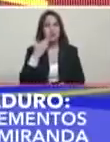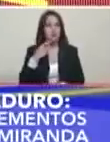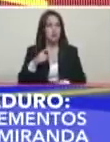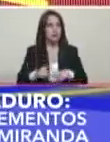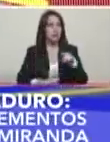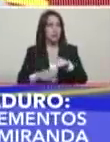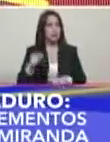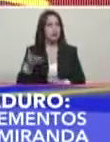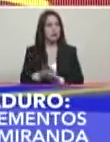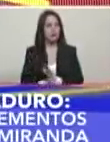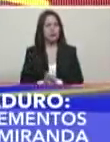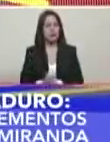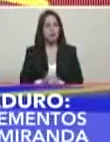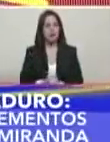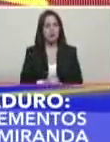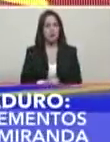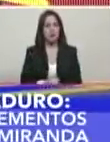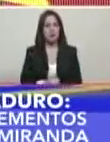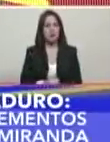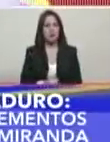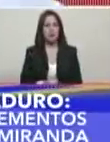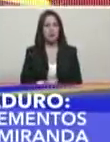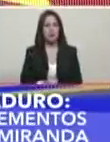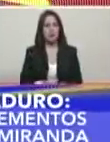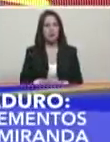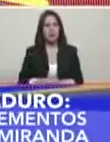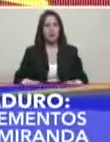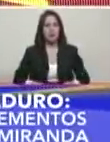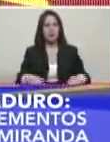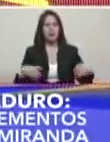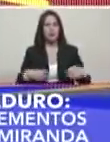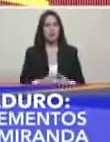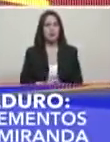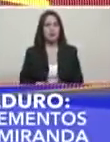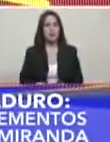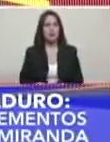para distribuir productos, para crear riqueza y distribuir riqueza.